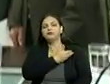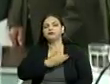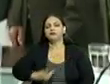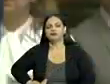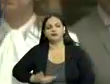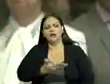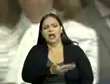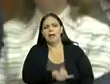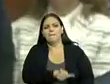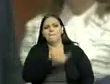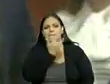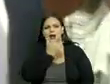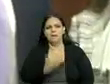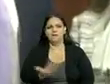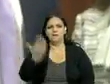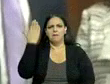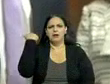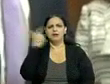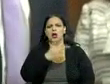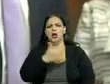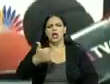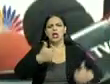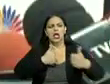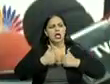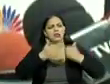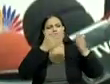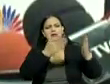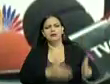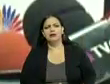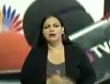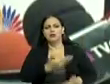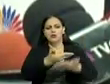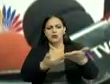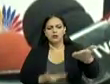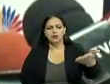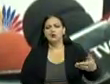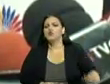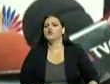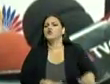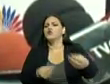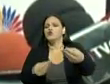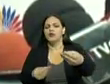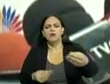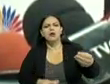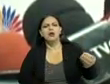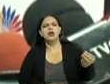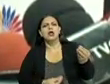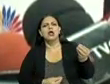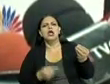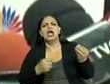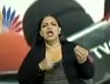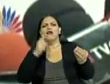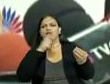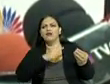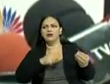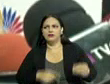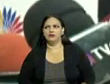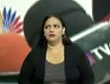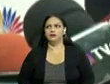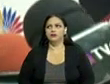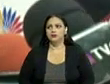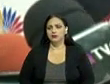haber aceptado la candidatura de quien hoy está cuestionado. En la finalidad de que se nos informe al respecto de